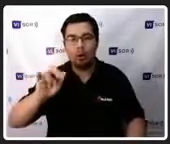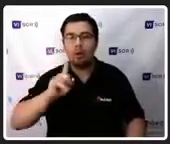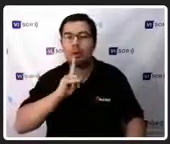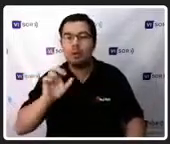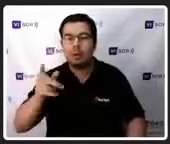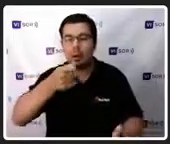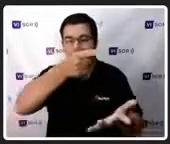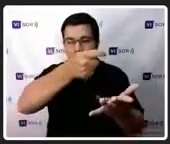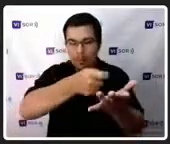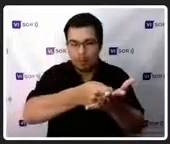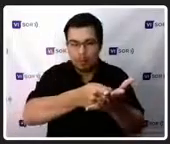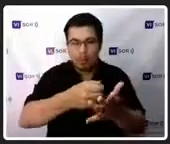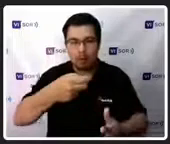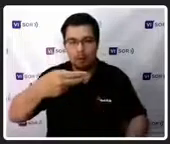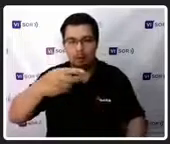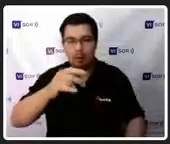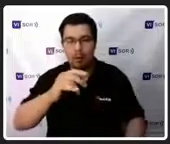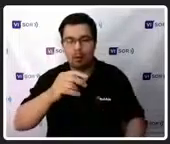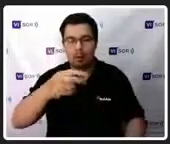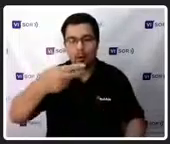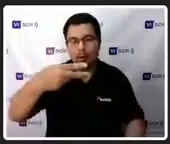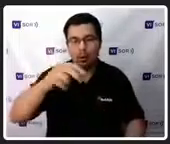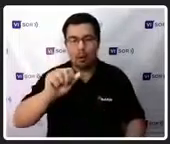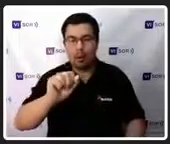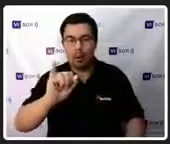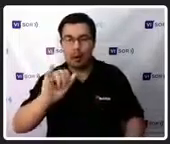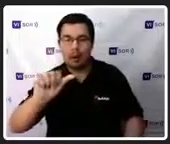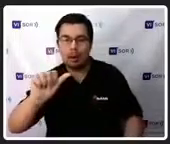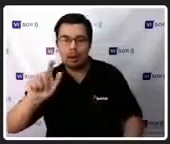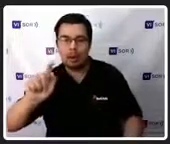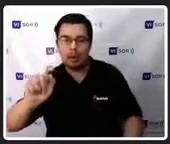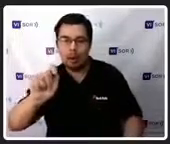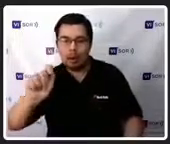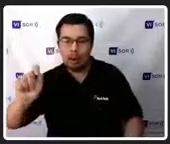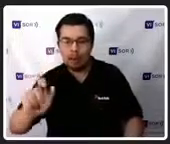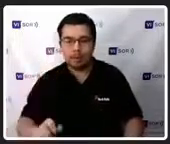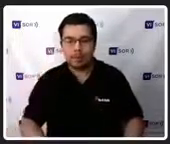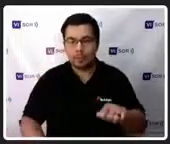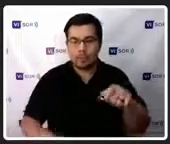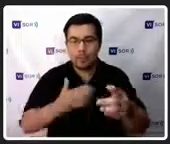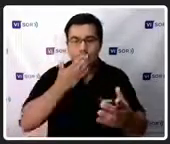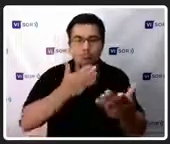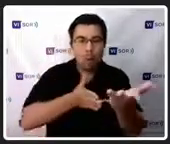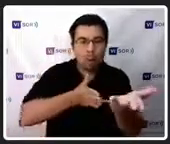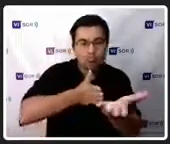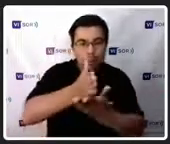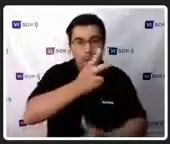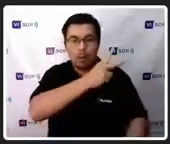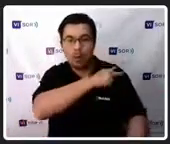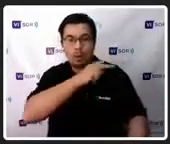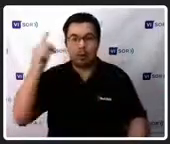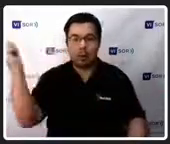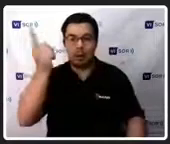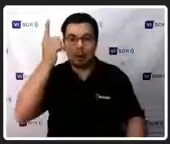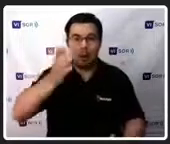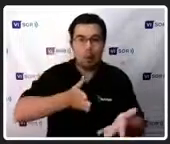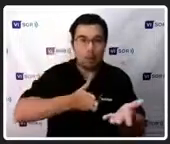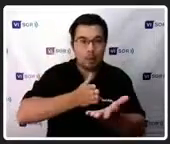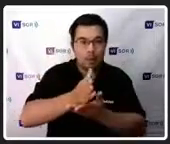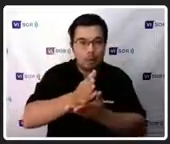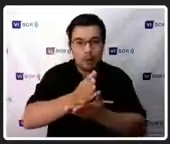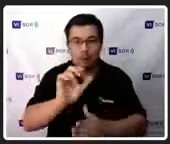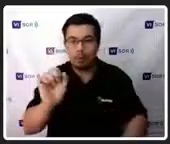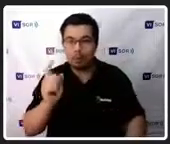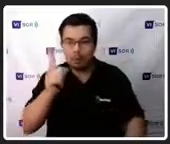contaba que partió como gerente general, o sea, que él cuando partió, para poder llegar a ser gerente general, él partió como botón, ¿no? Después le tocaron unos años